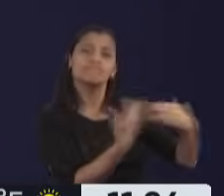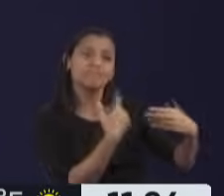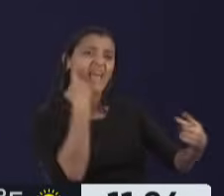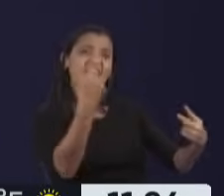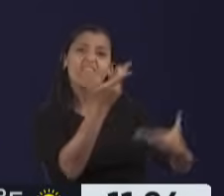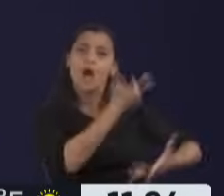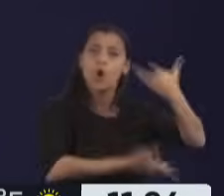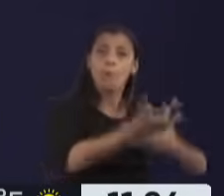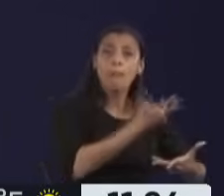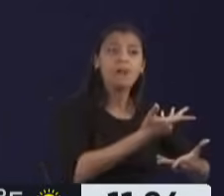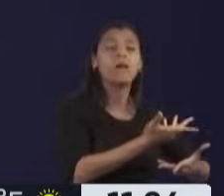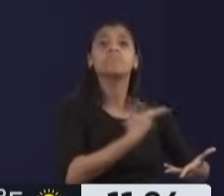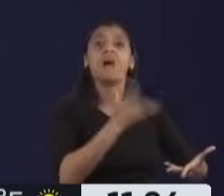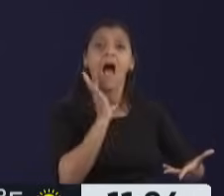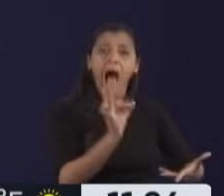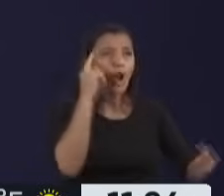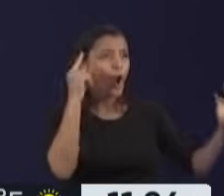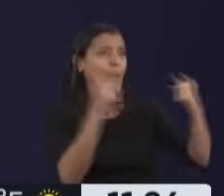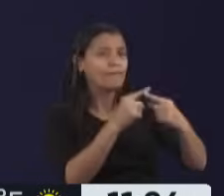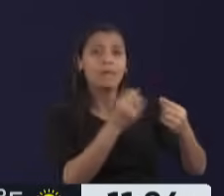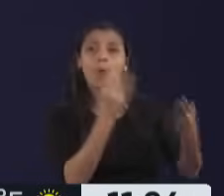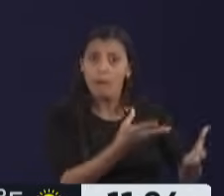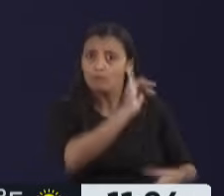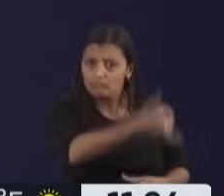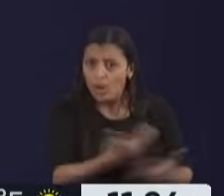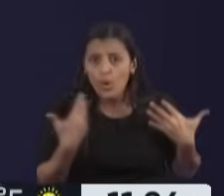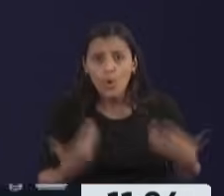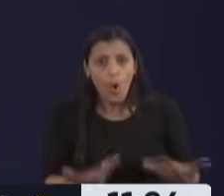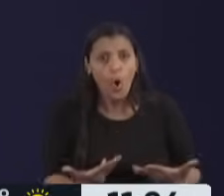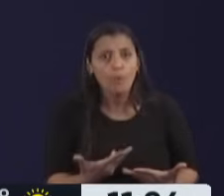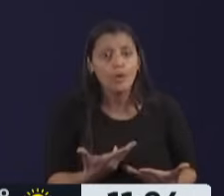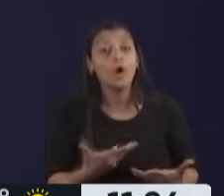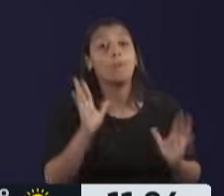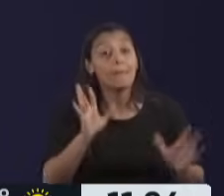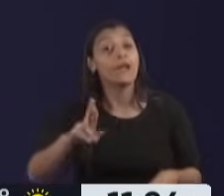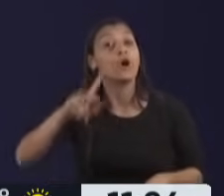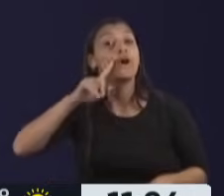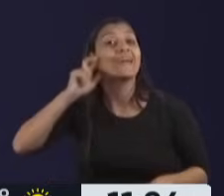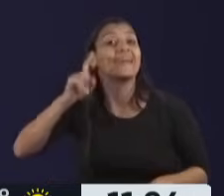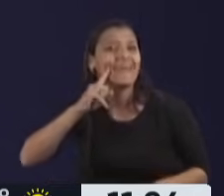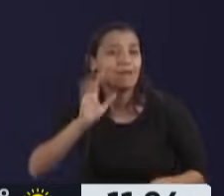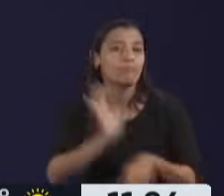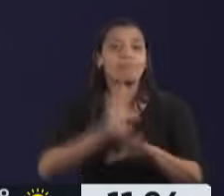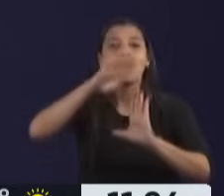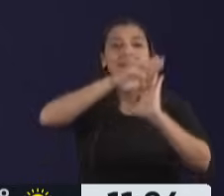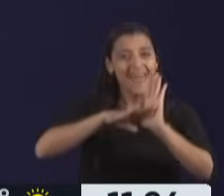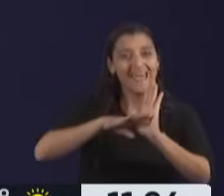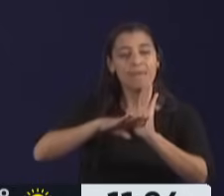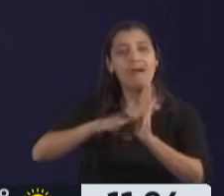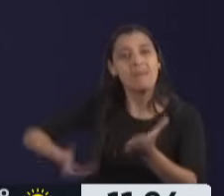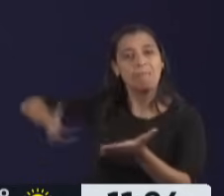se puede mejorar algo, se mejorará. Pero el RIGI, como se le llama al